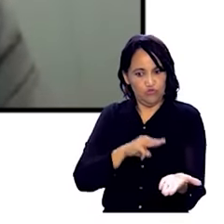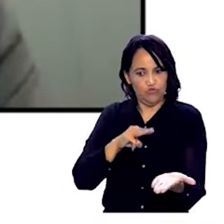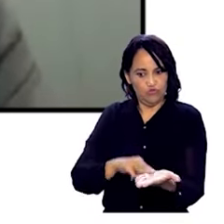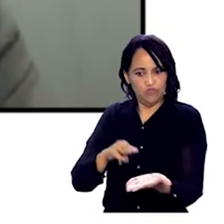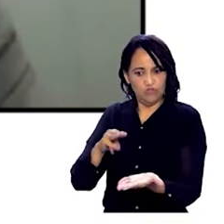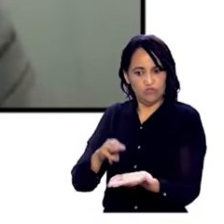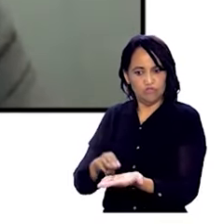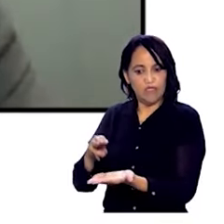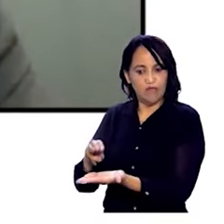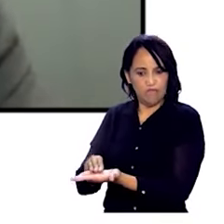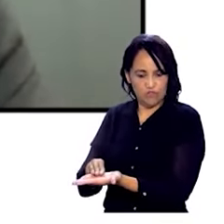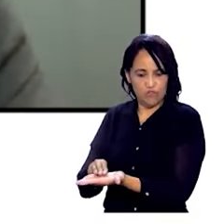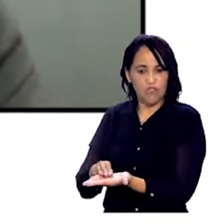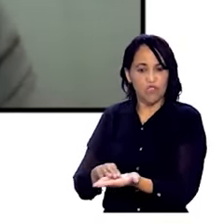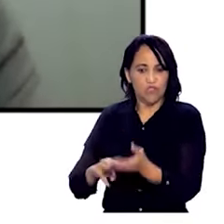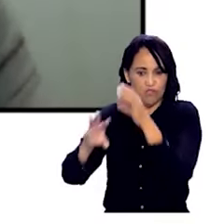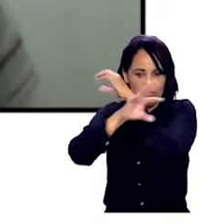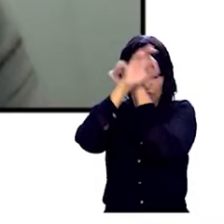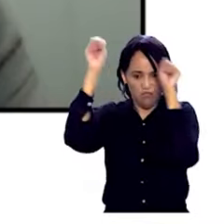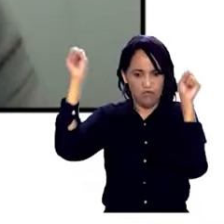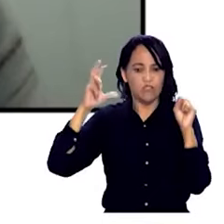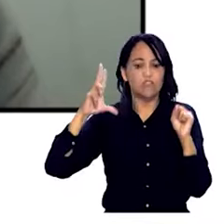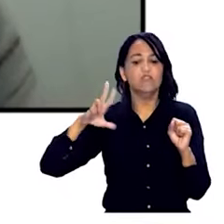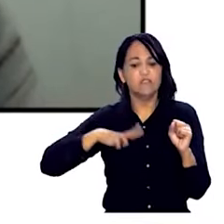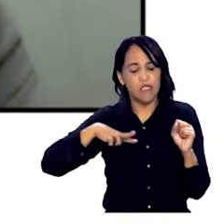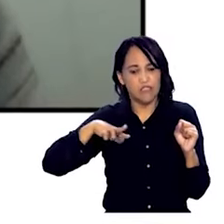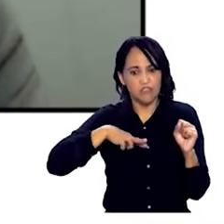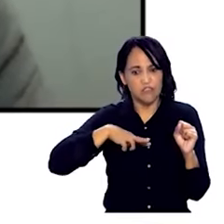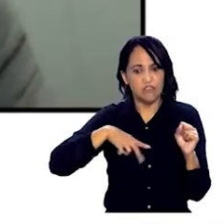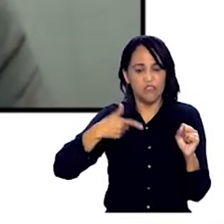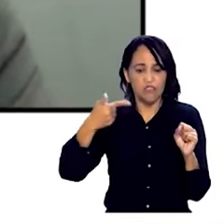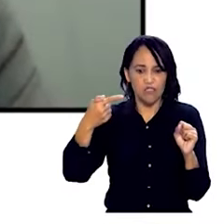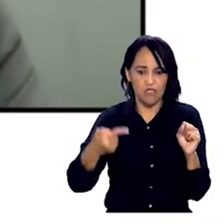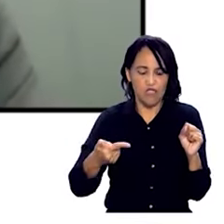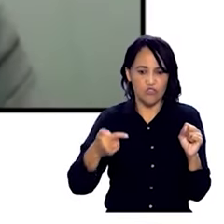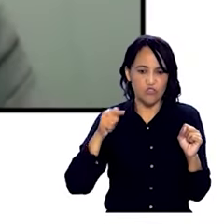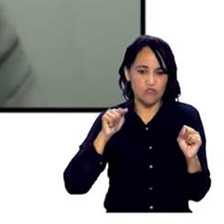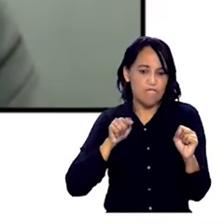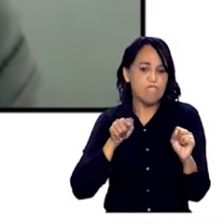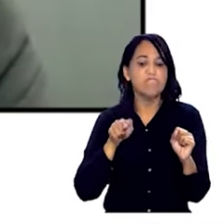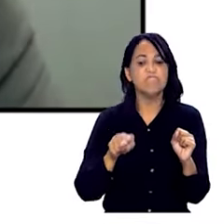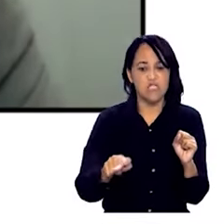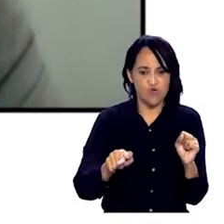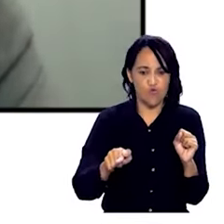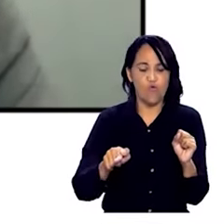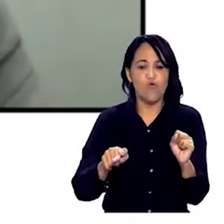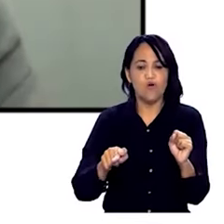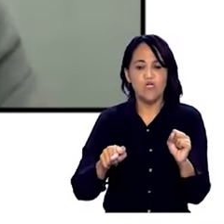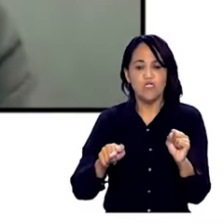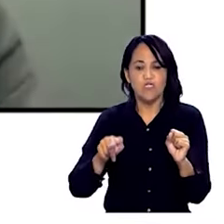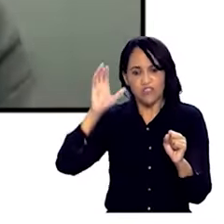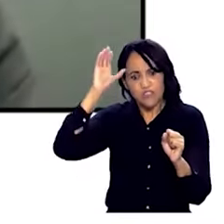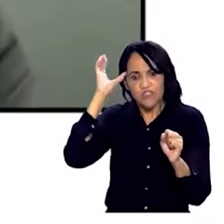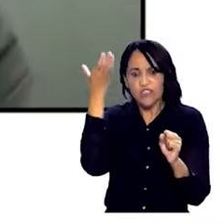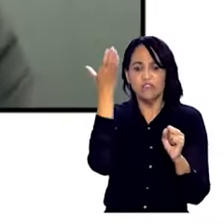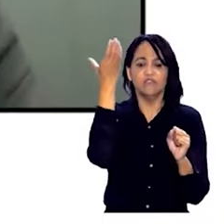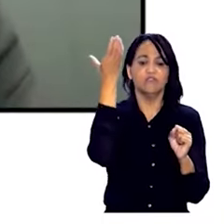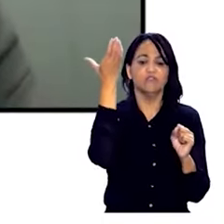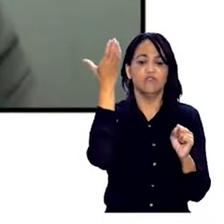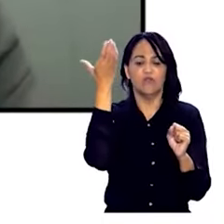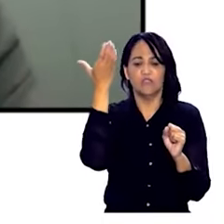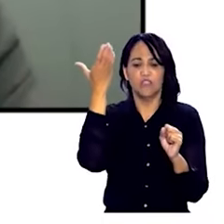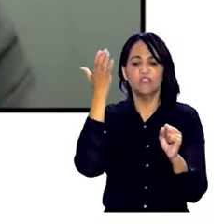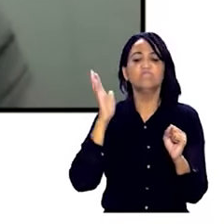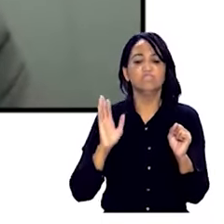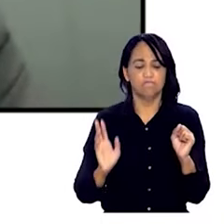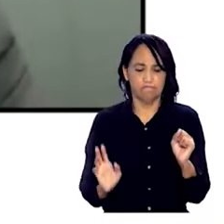7000 entre 7000 8000 decisiones fallos sentenci con esas